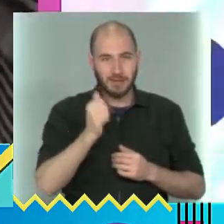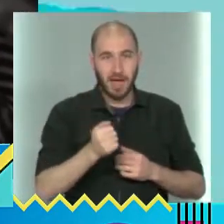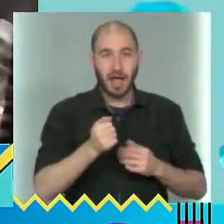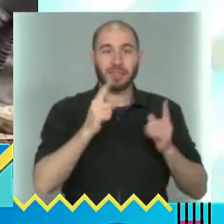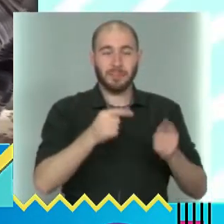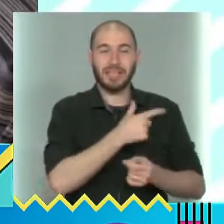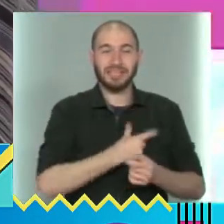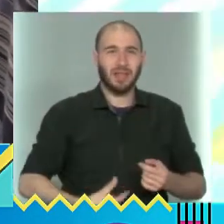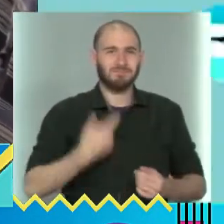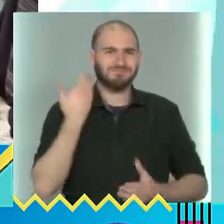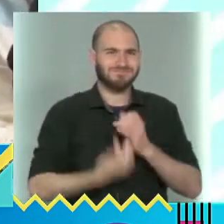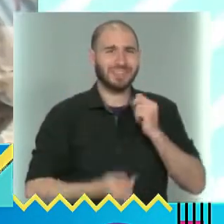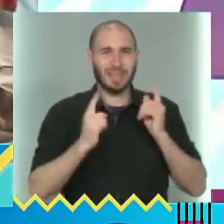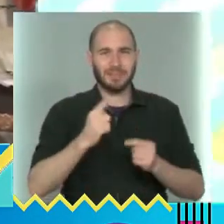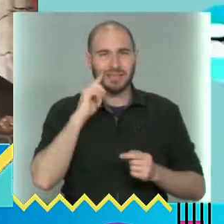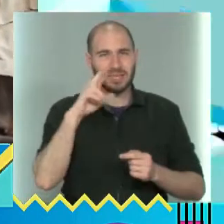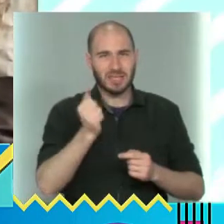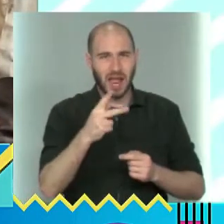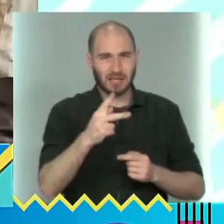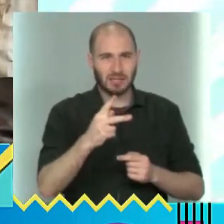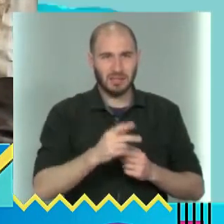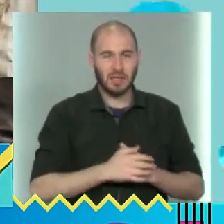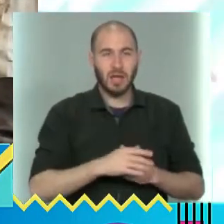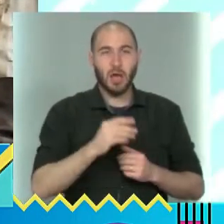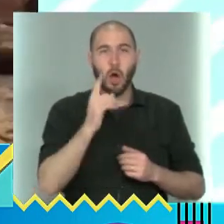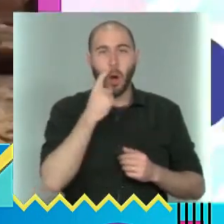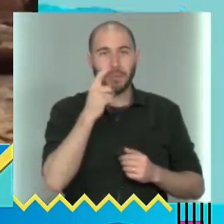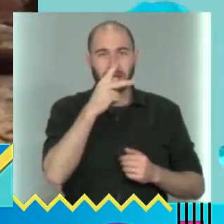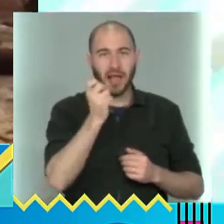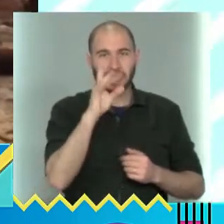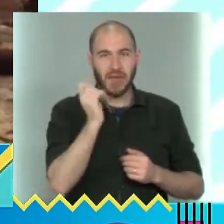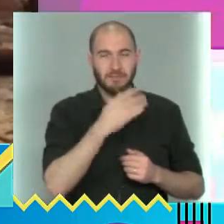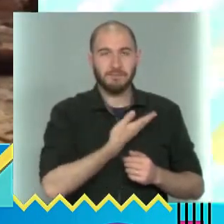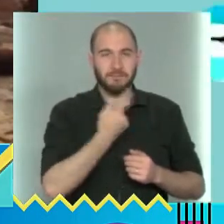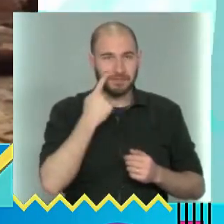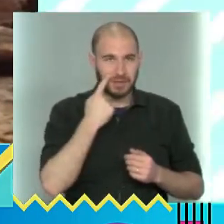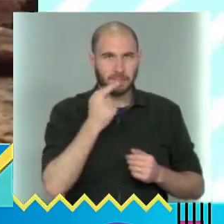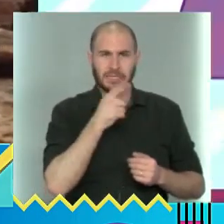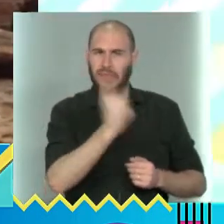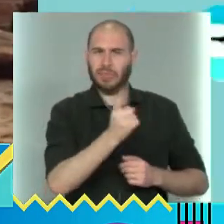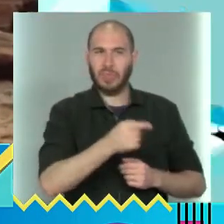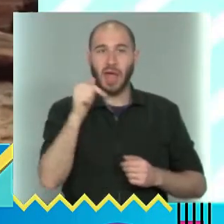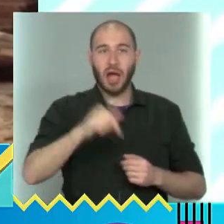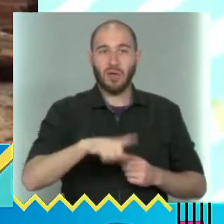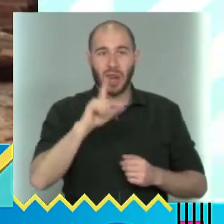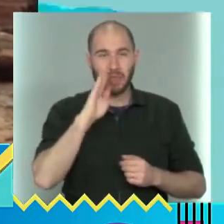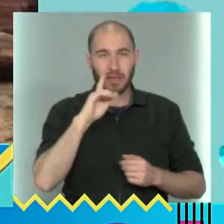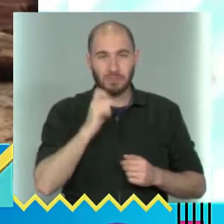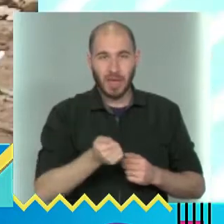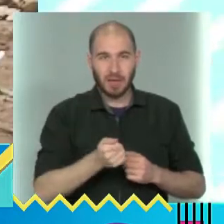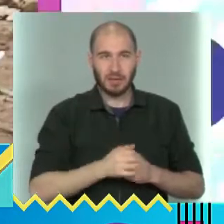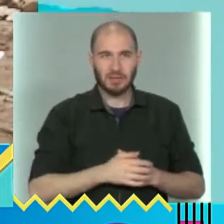también es un estado fallido, al igual que Irak, cuando Muammar Gaddafi era el gran dictador, y resulta que hoy Libia es